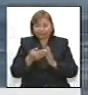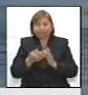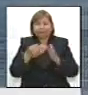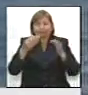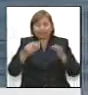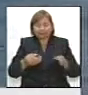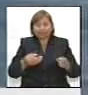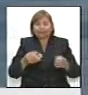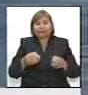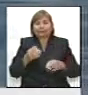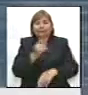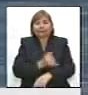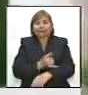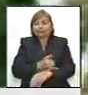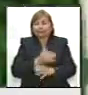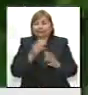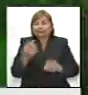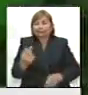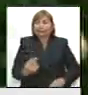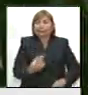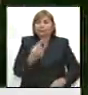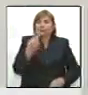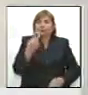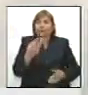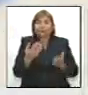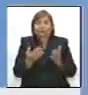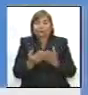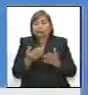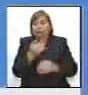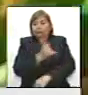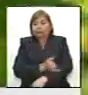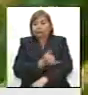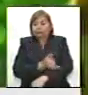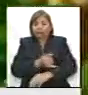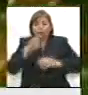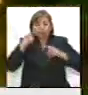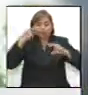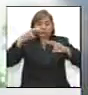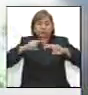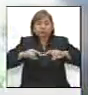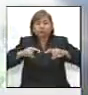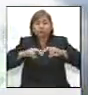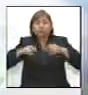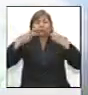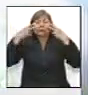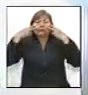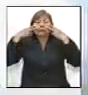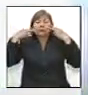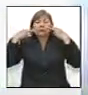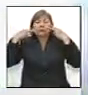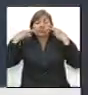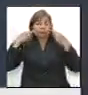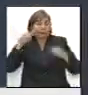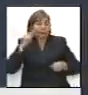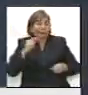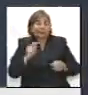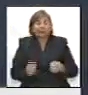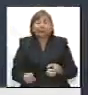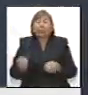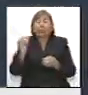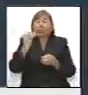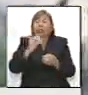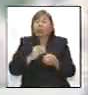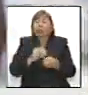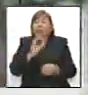la gestión institucional de los órganos colegiados del Instituto de Investigación de la Amazonía, YAPT, e incorpora a